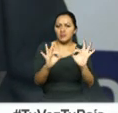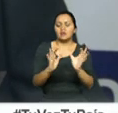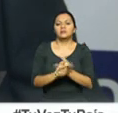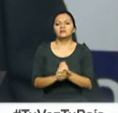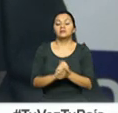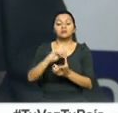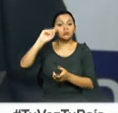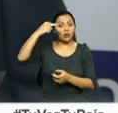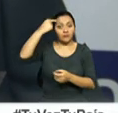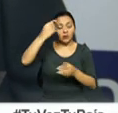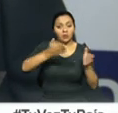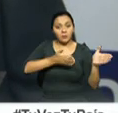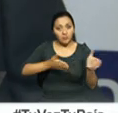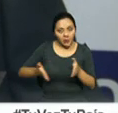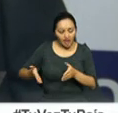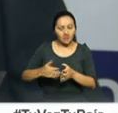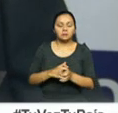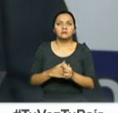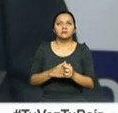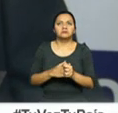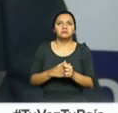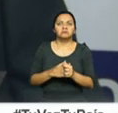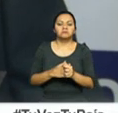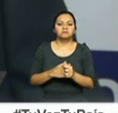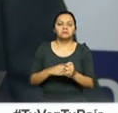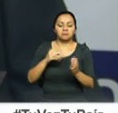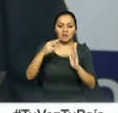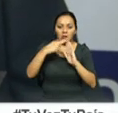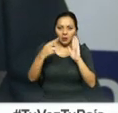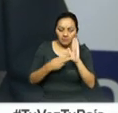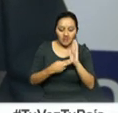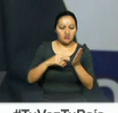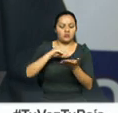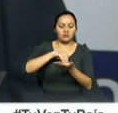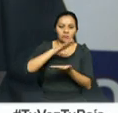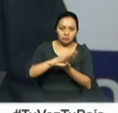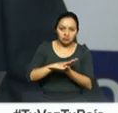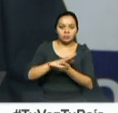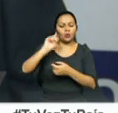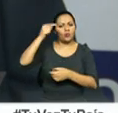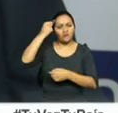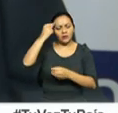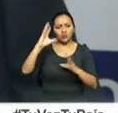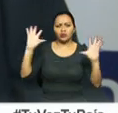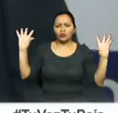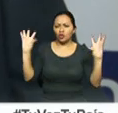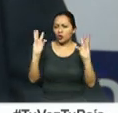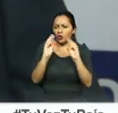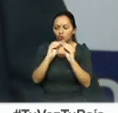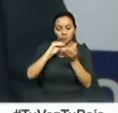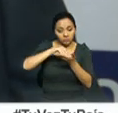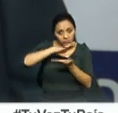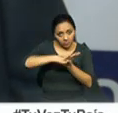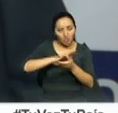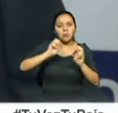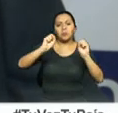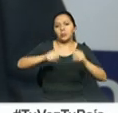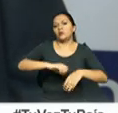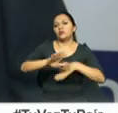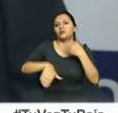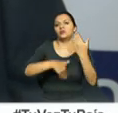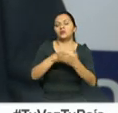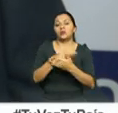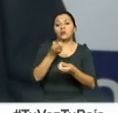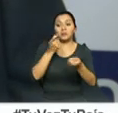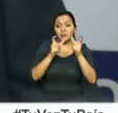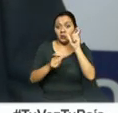que ha implementado el CERCOP y las políticas que ha implementado el gobierno como tal ha permitido que proveedores como